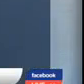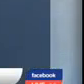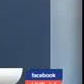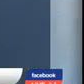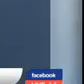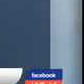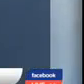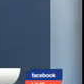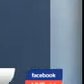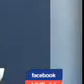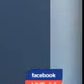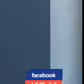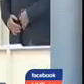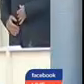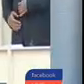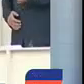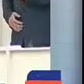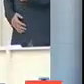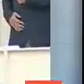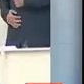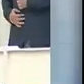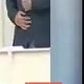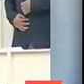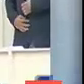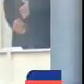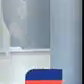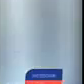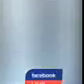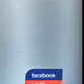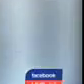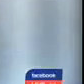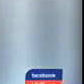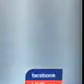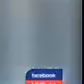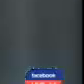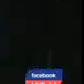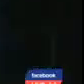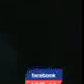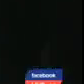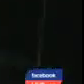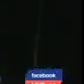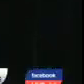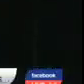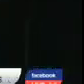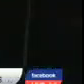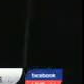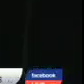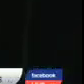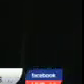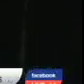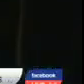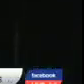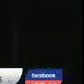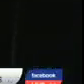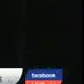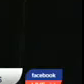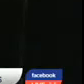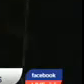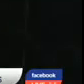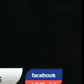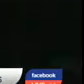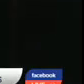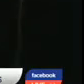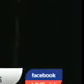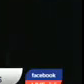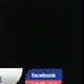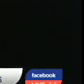tema ya desató un debate entre los diputados. Ya le contamos. A diario, los cuerpos de socorro atienden a decenas de